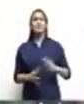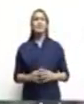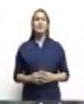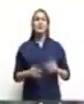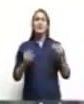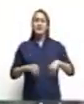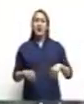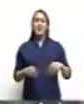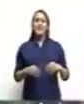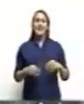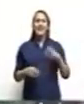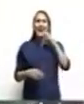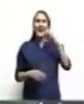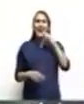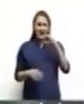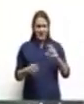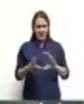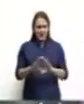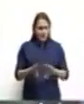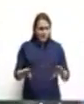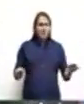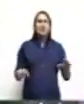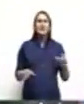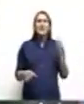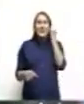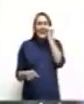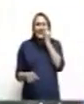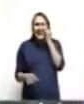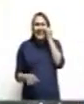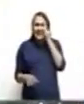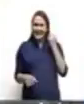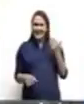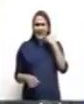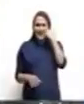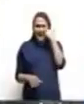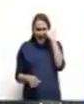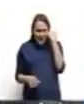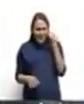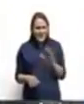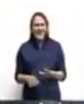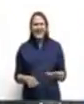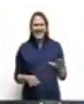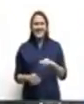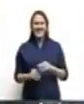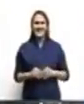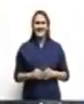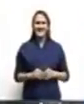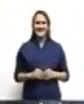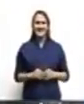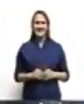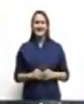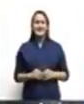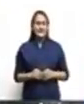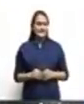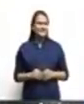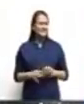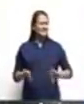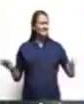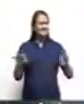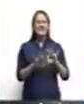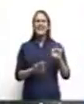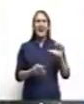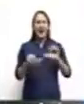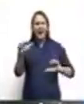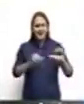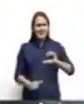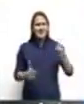en su contextura siempre sea rosadita, madurada. Y con lo necesario es el aseo